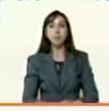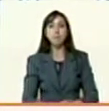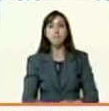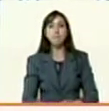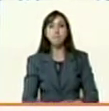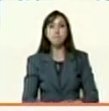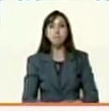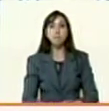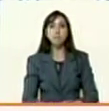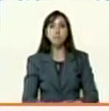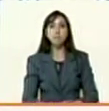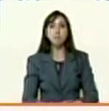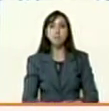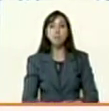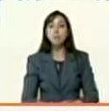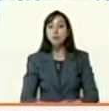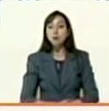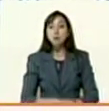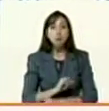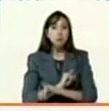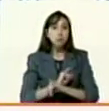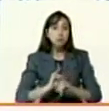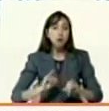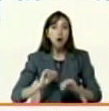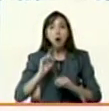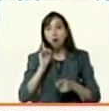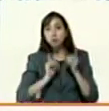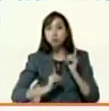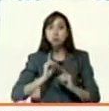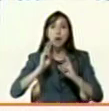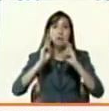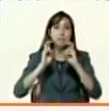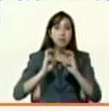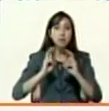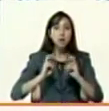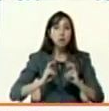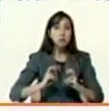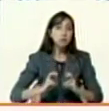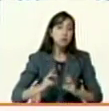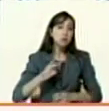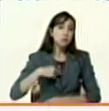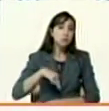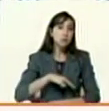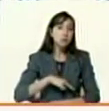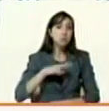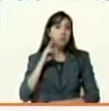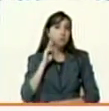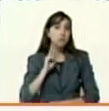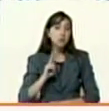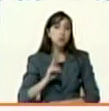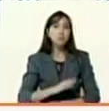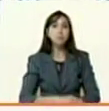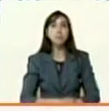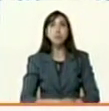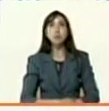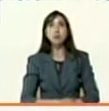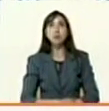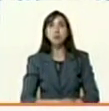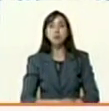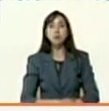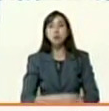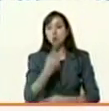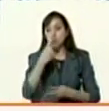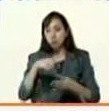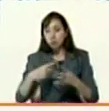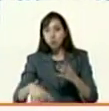concluido investigaciones que hemos venido realizando aquí en la Contraloría General de la República con otros ciudadanos